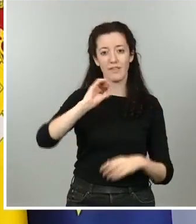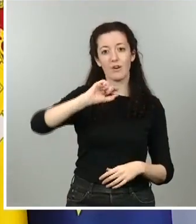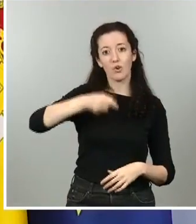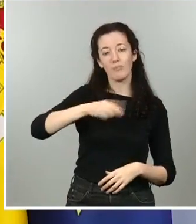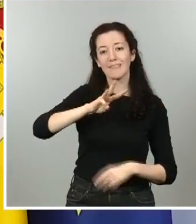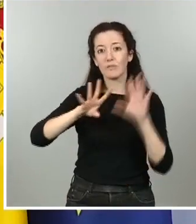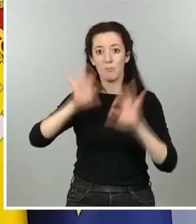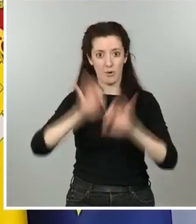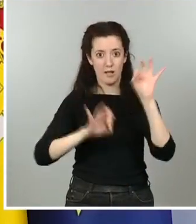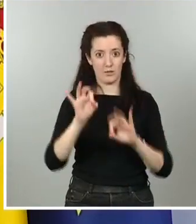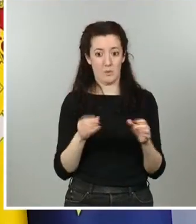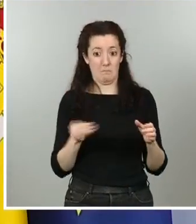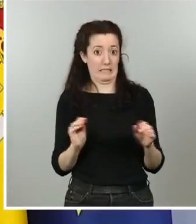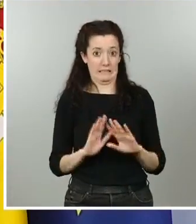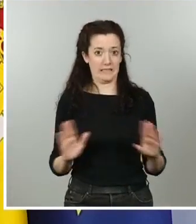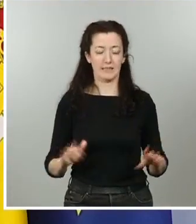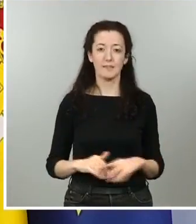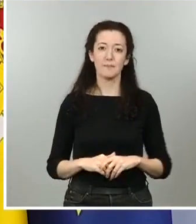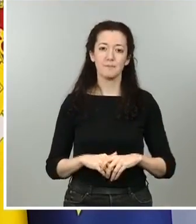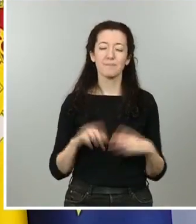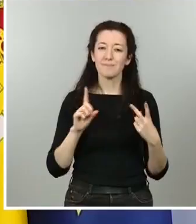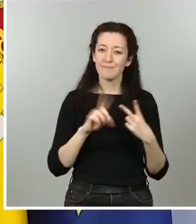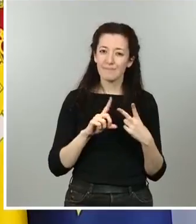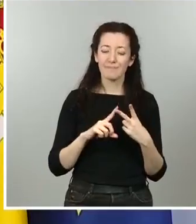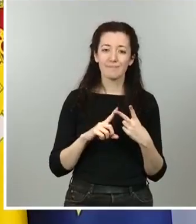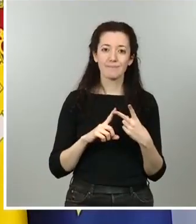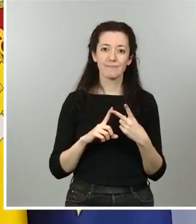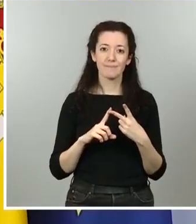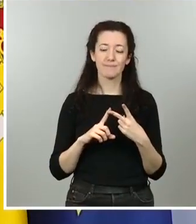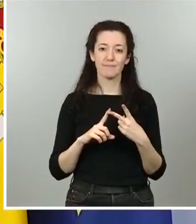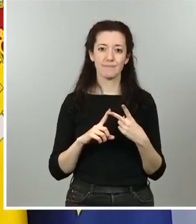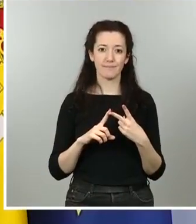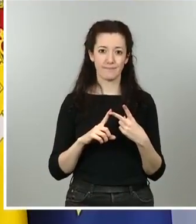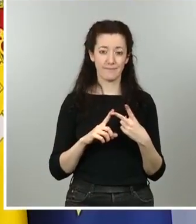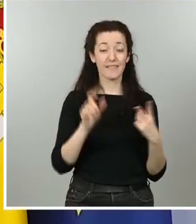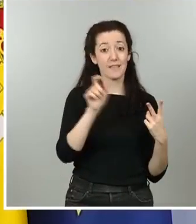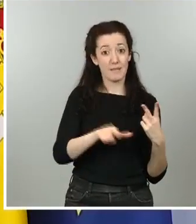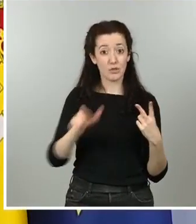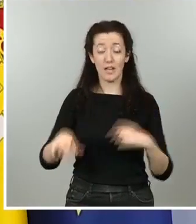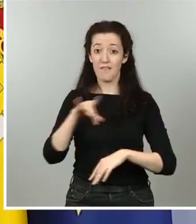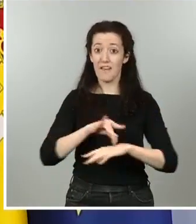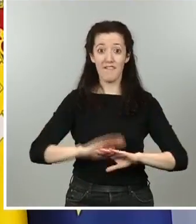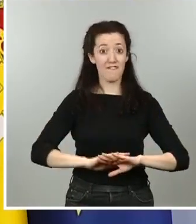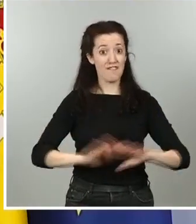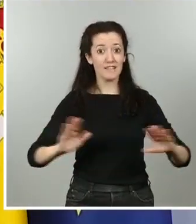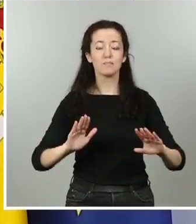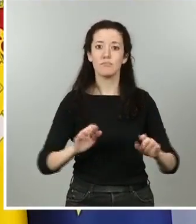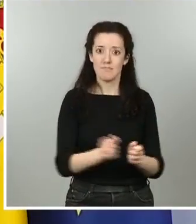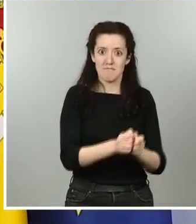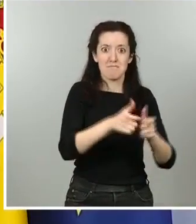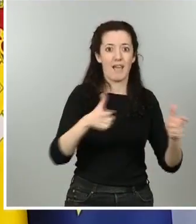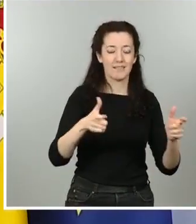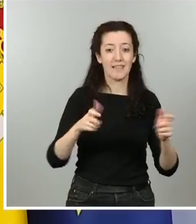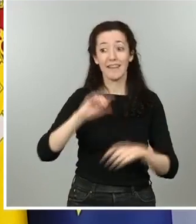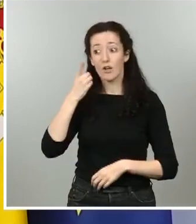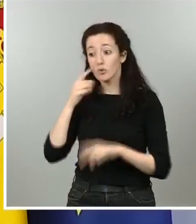En segundo lugar, seguimos con más personas recuperadas que nuevos diagnosticados. El dato que hemos conocido